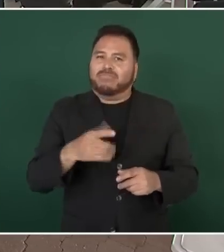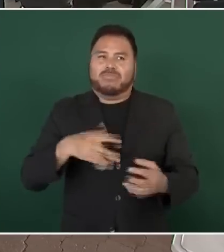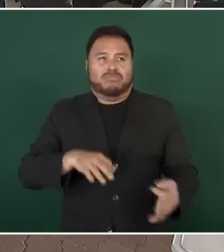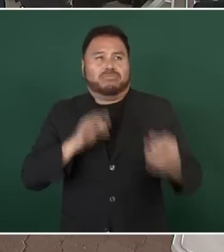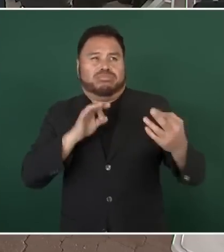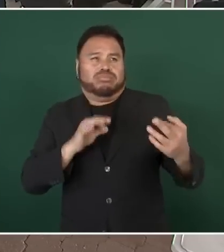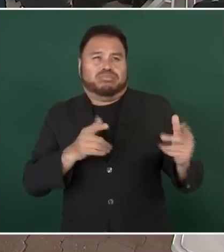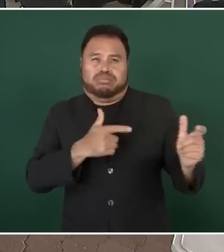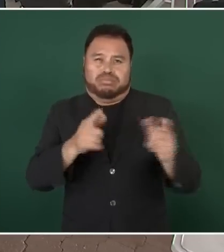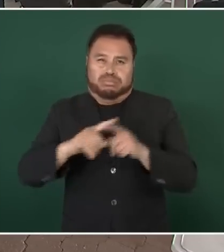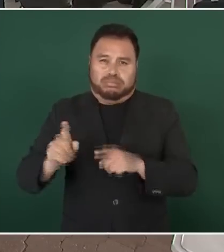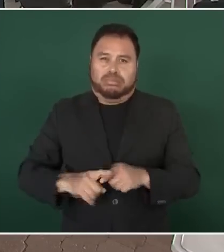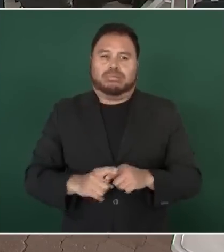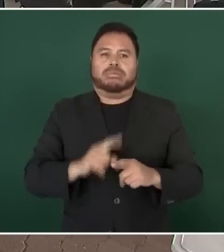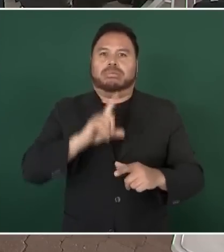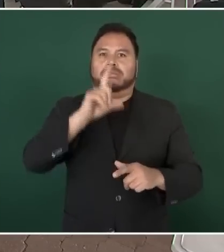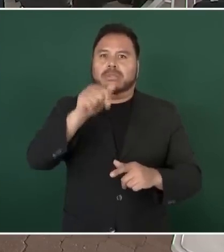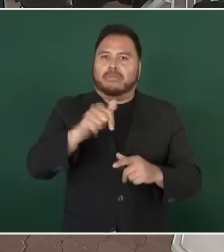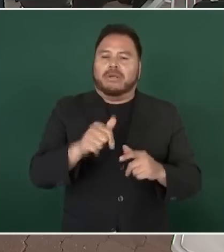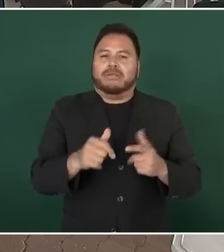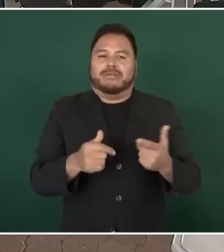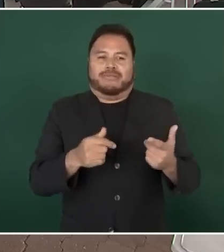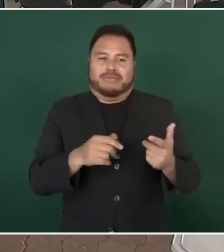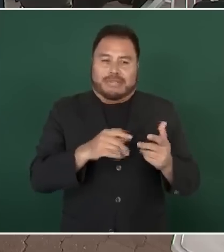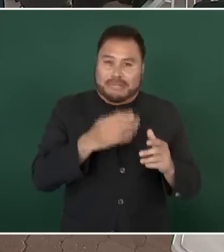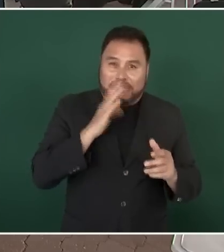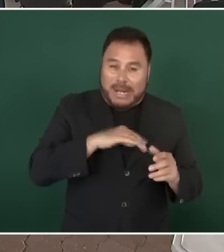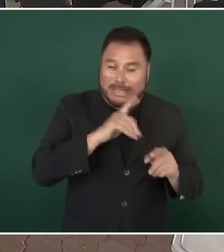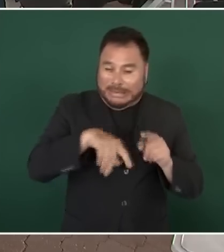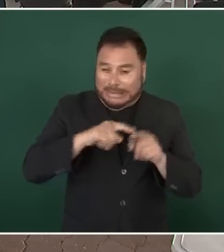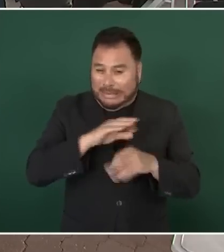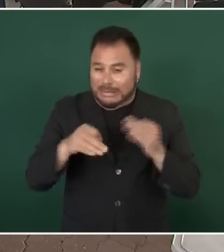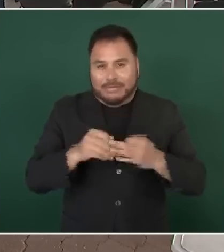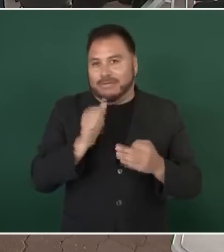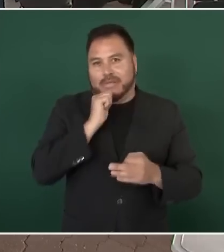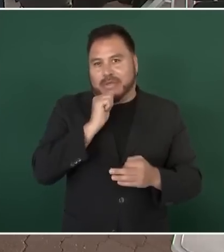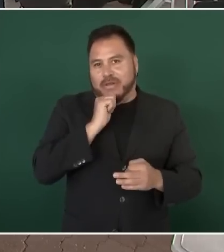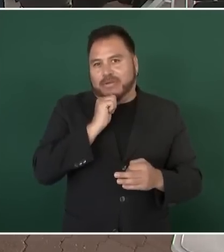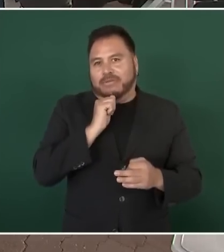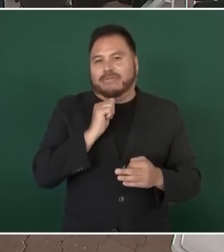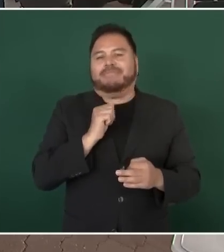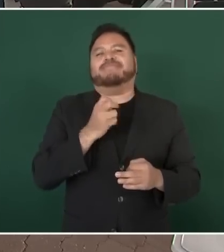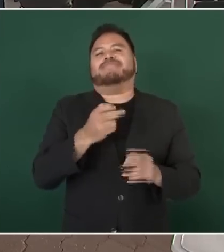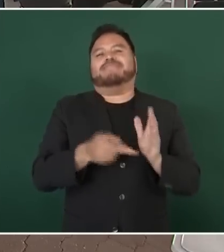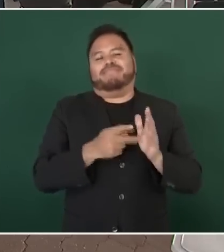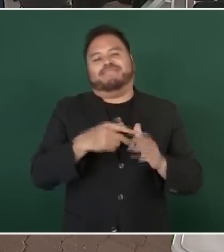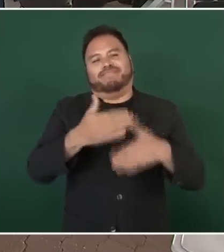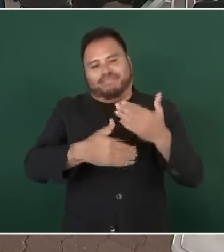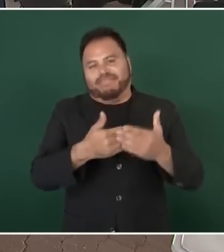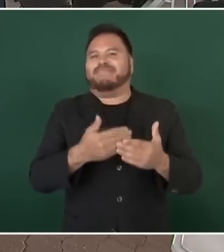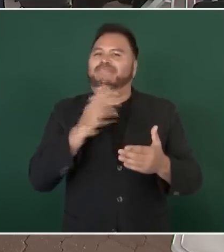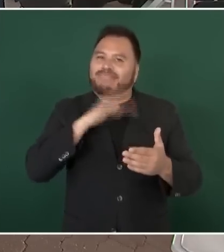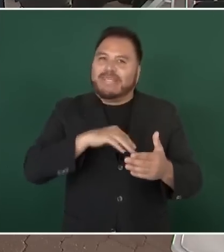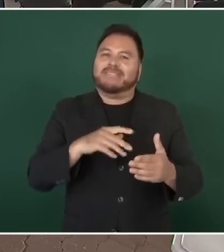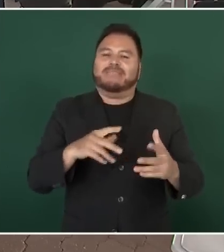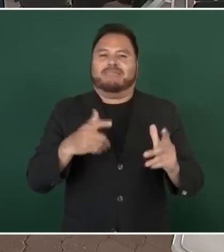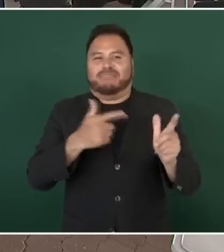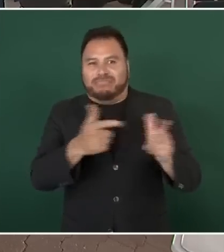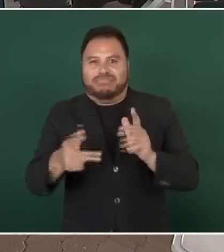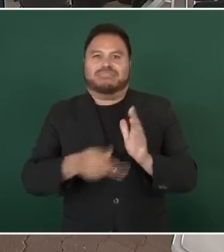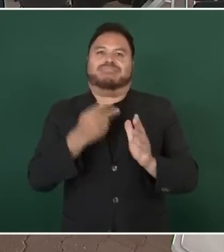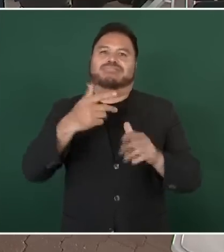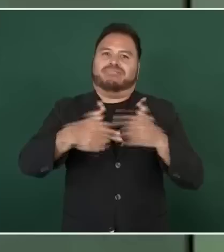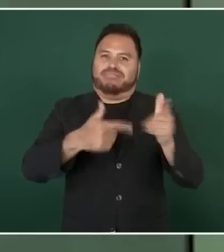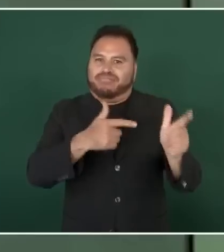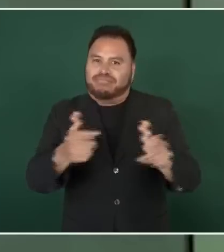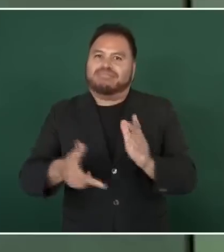sucedieron una tras otra y nunca dejó de correr la sangre, la maldición no